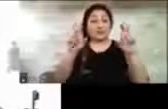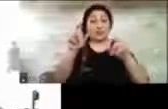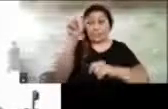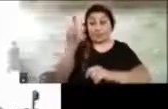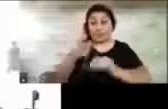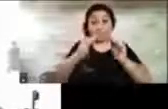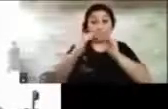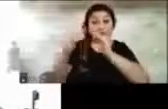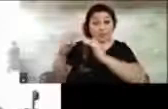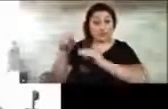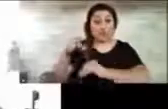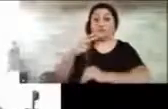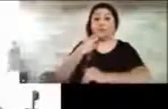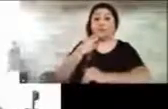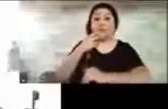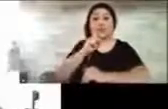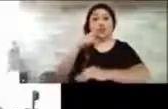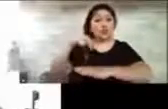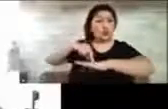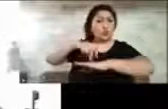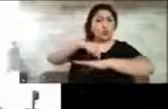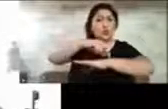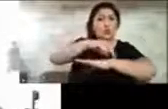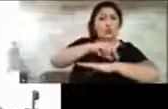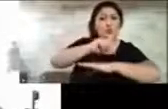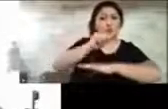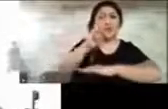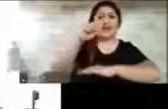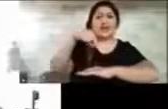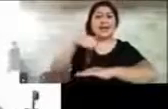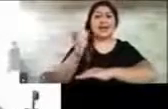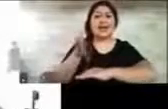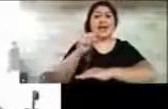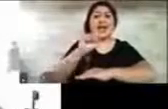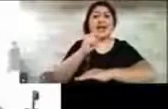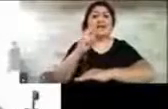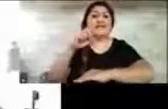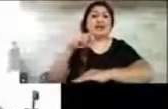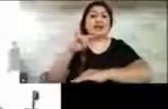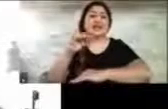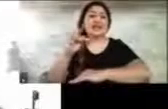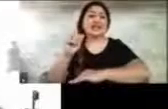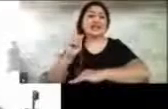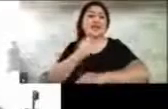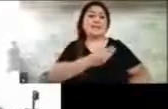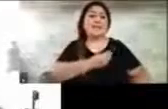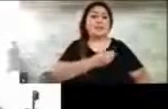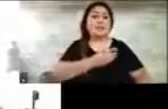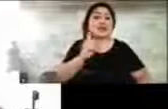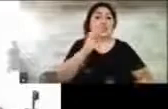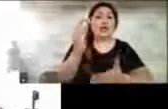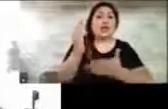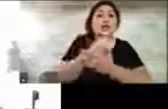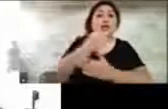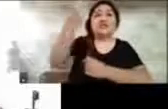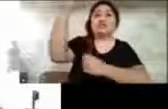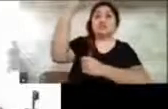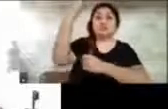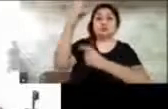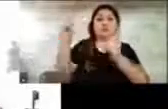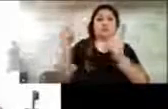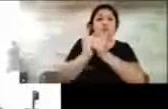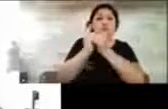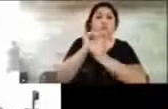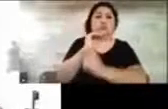dice: no cruzo al otro lado de la Gran Avenida por miedo, no alcanzo por el semáforo tan corto, si lo hago voy hacia las estaciones de metro, pero me cuesta porque no tienen